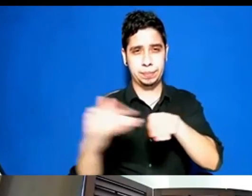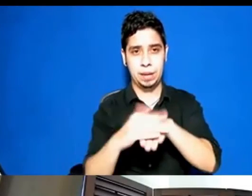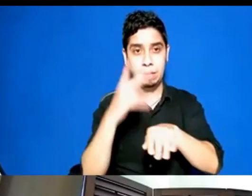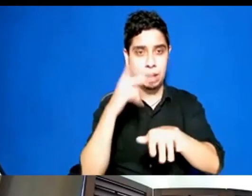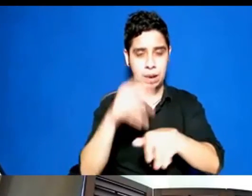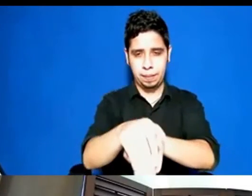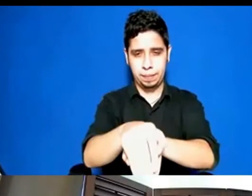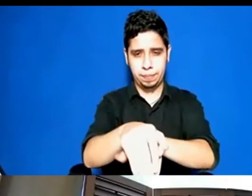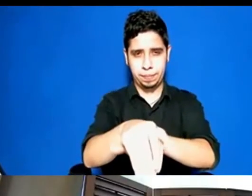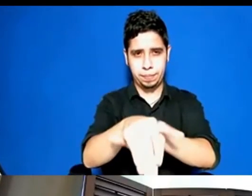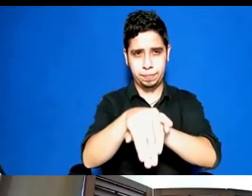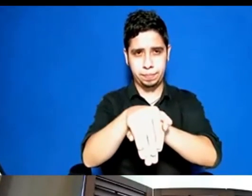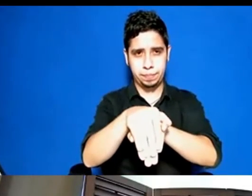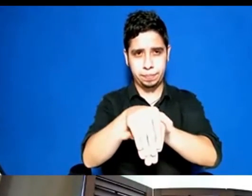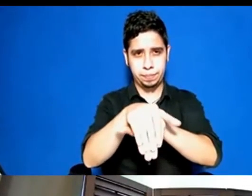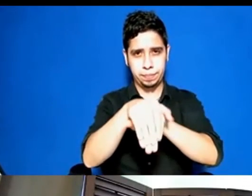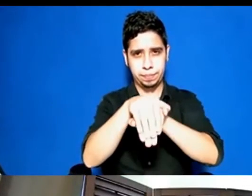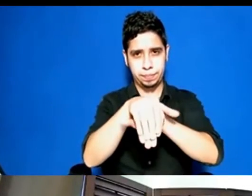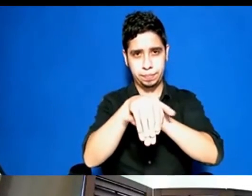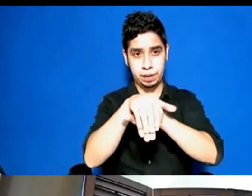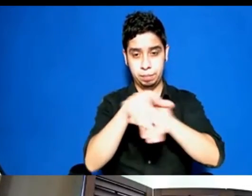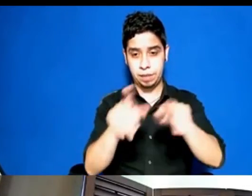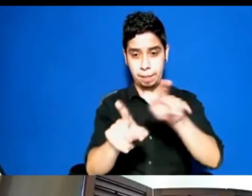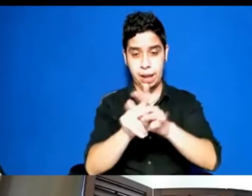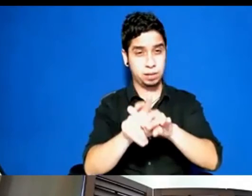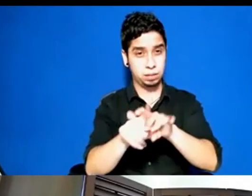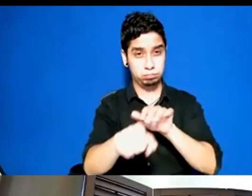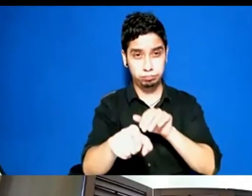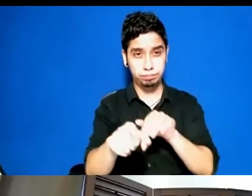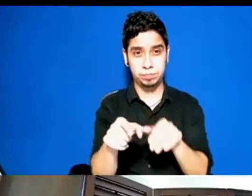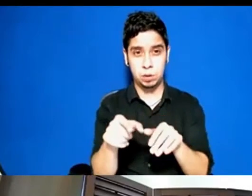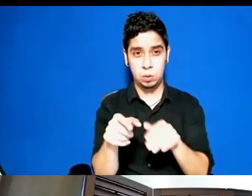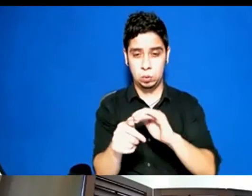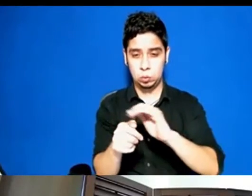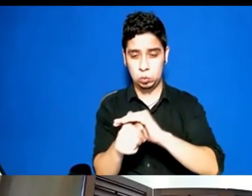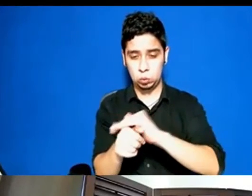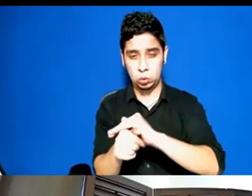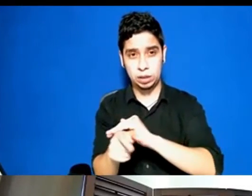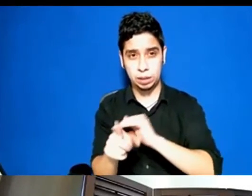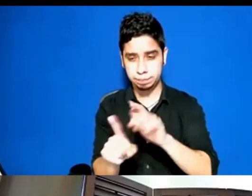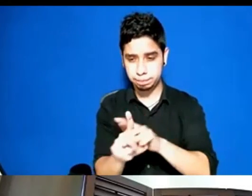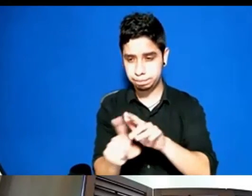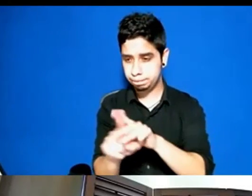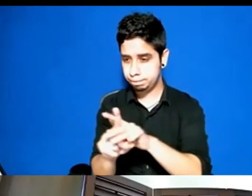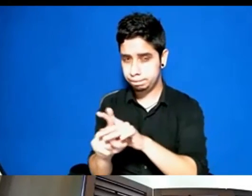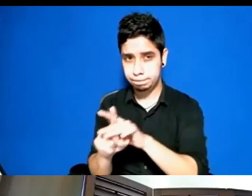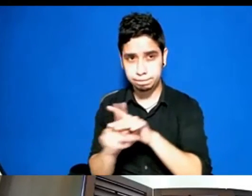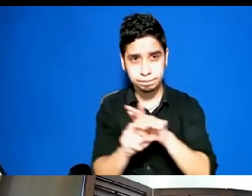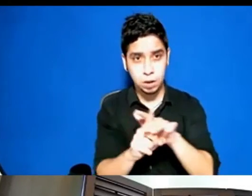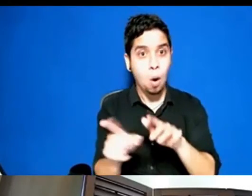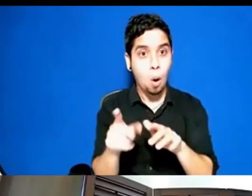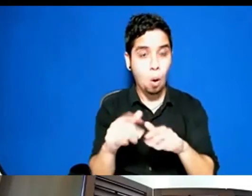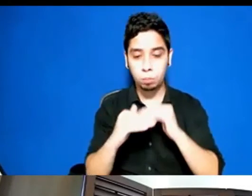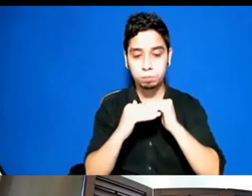que se forma, o empiezan a salir las tortuguitas, de momento, pues tú sabes que ellas a veces son así como medio aprontaditas y de momento deciden salir cuando